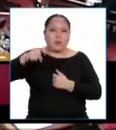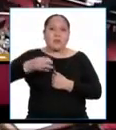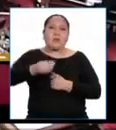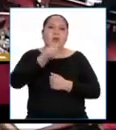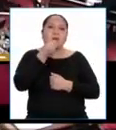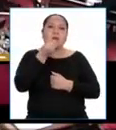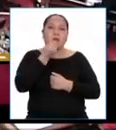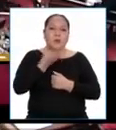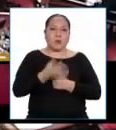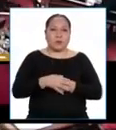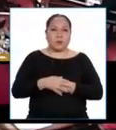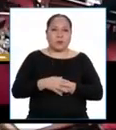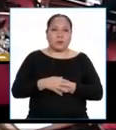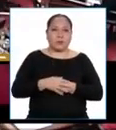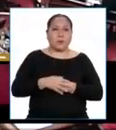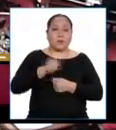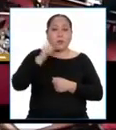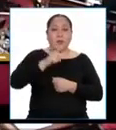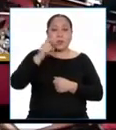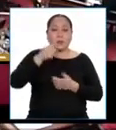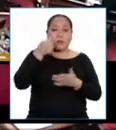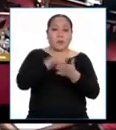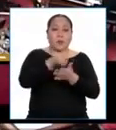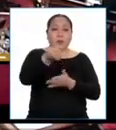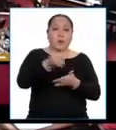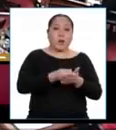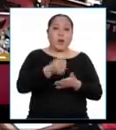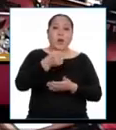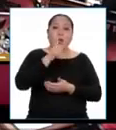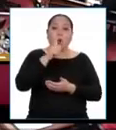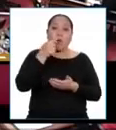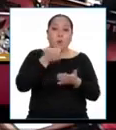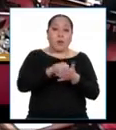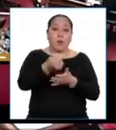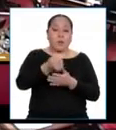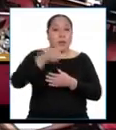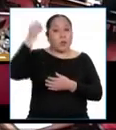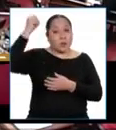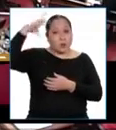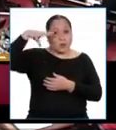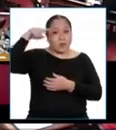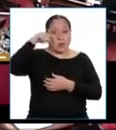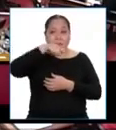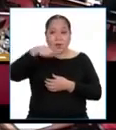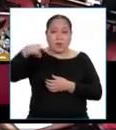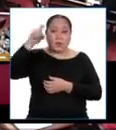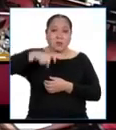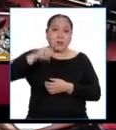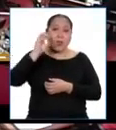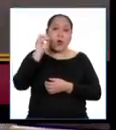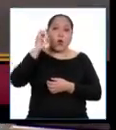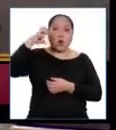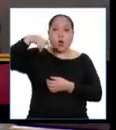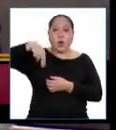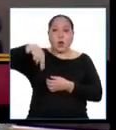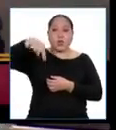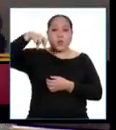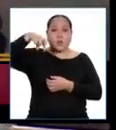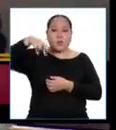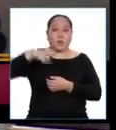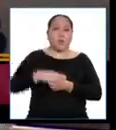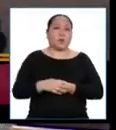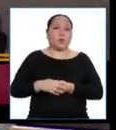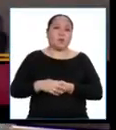comer, lo necesitan para pagar su agua, su luz. Para eso necesita la ONP. Por